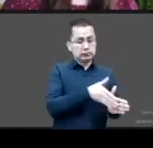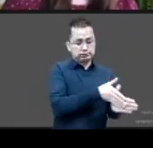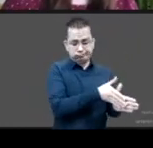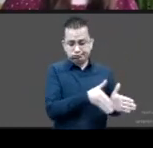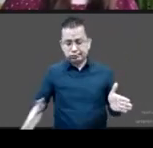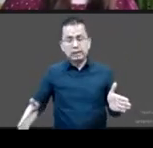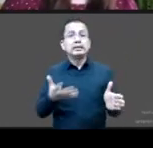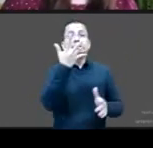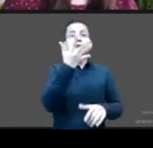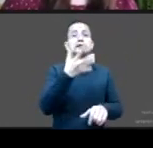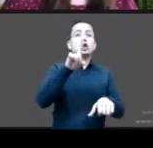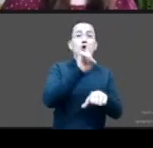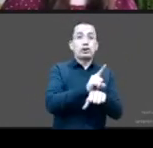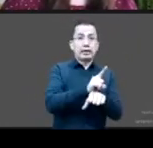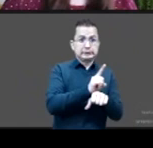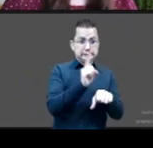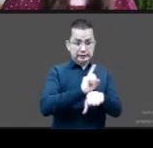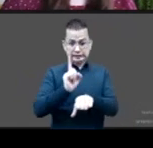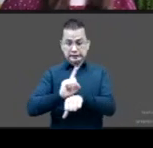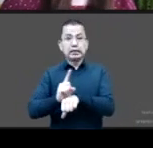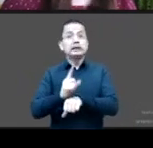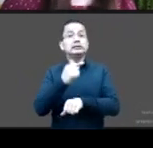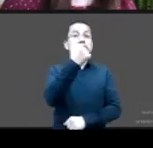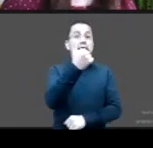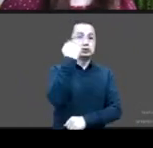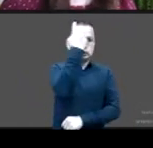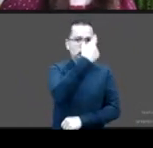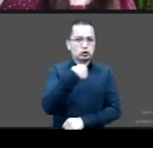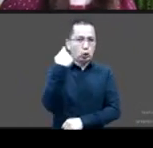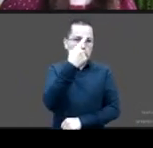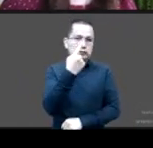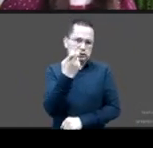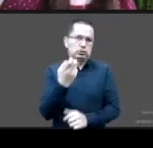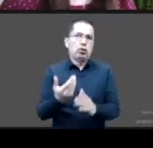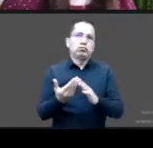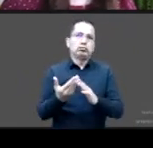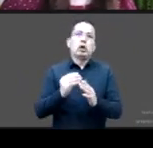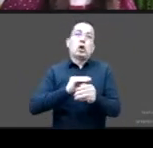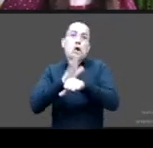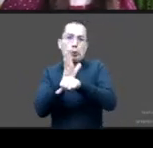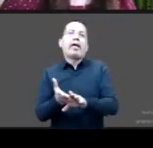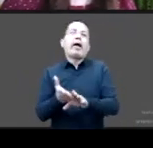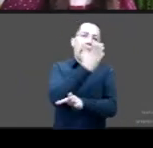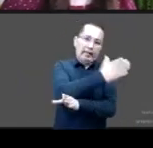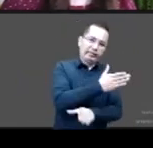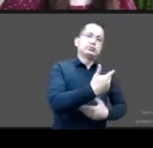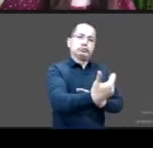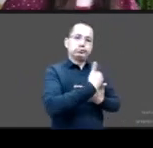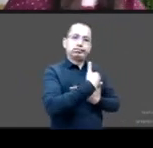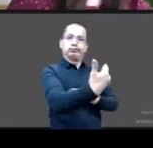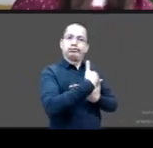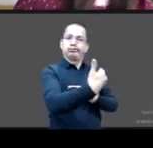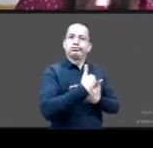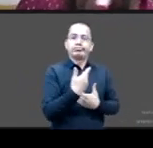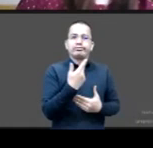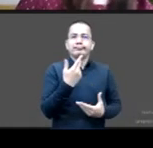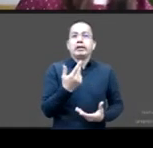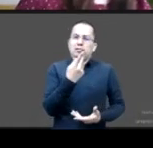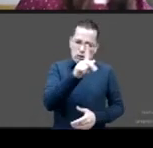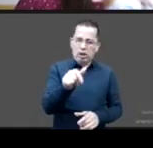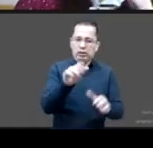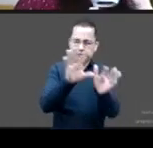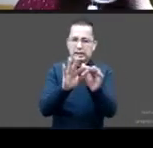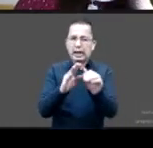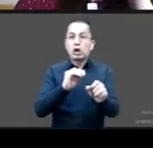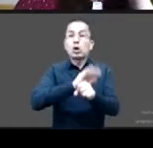ahora les voy a contar qué pasó y tiene una serie de componentes que ustedes miran acá en la